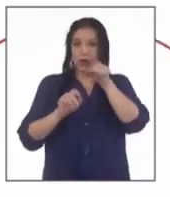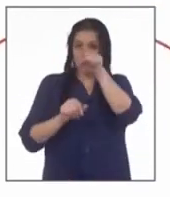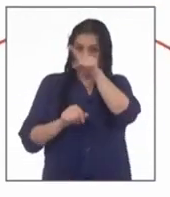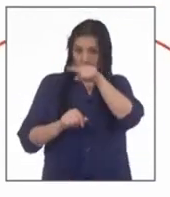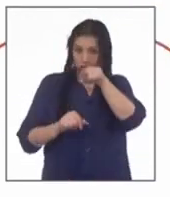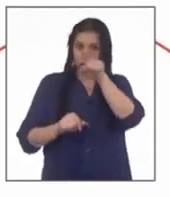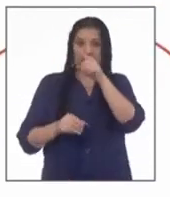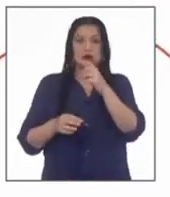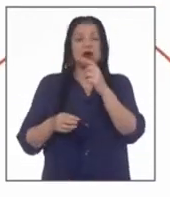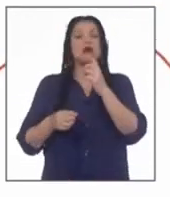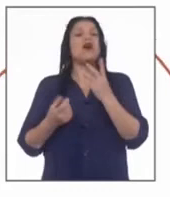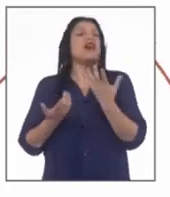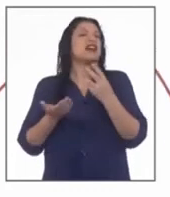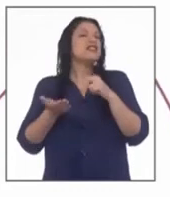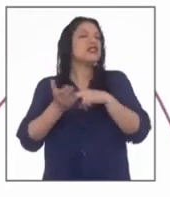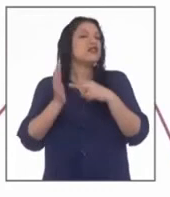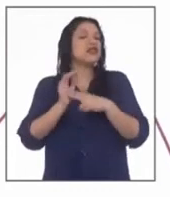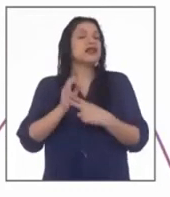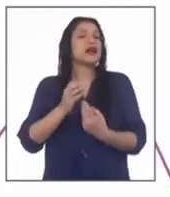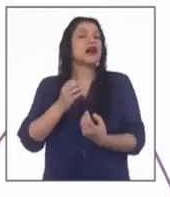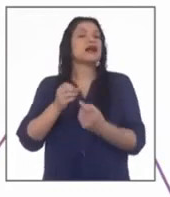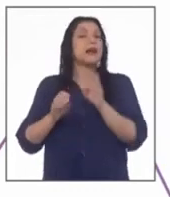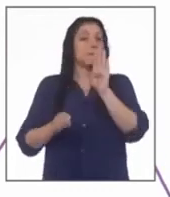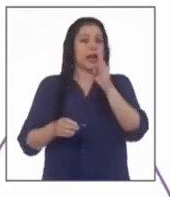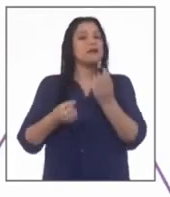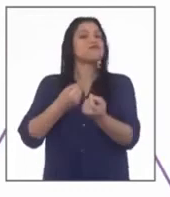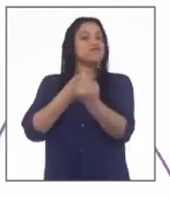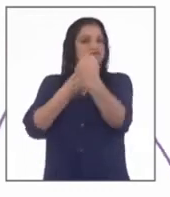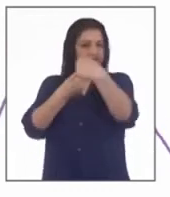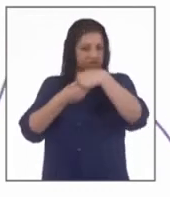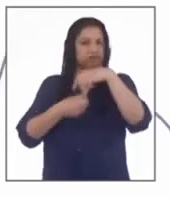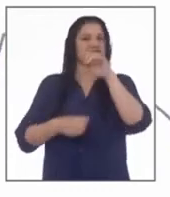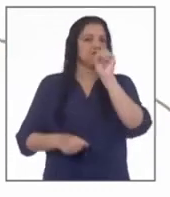lo que indica que sí se considera el valor de B.